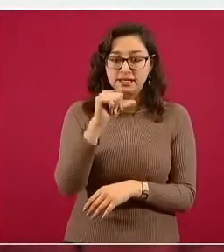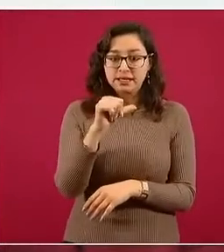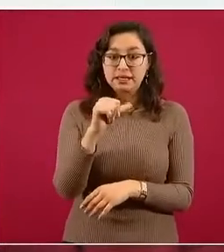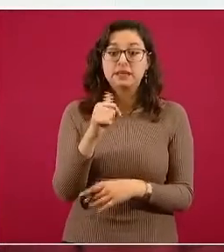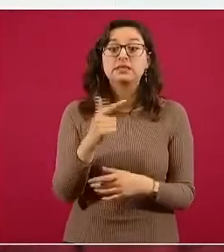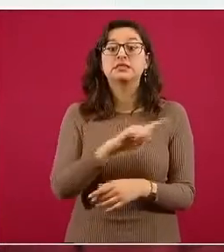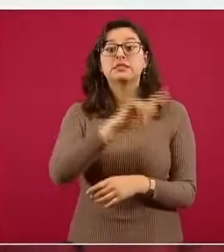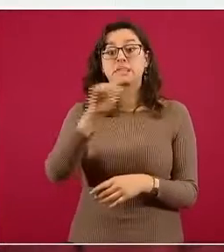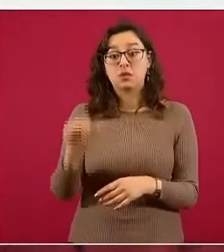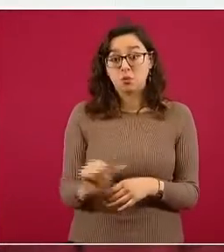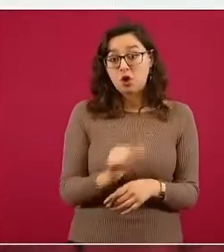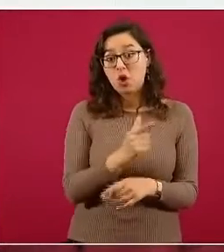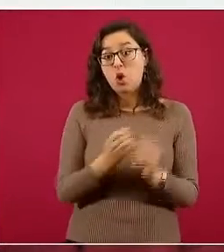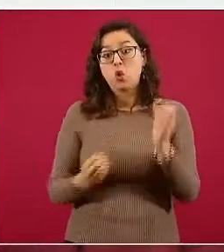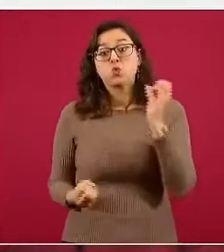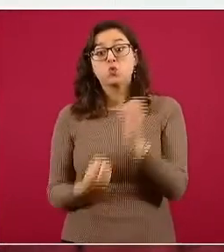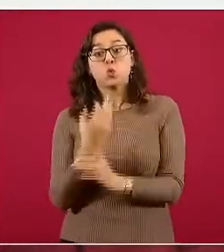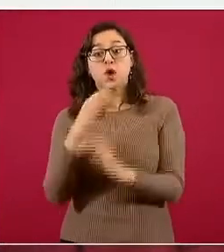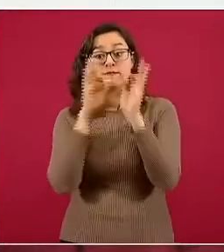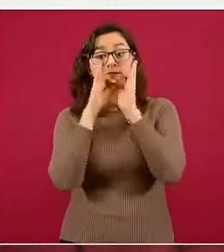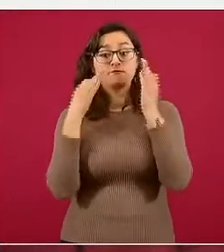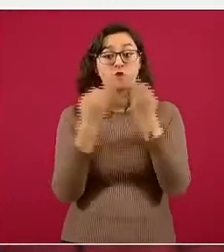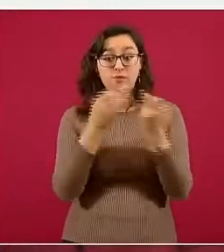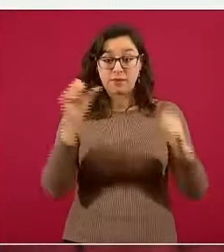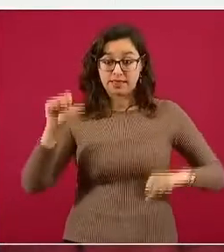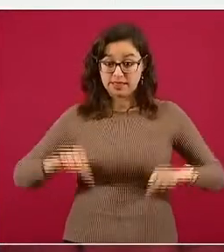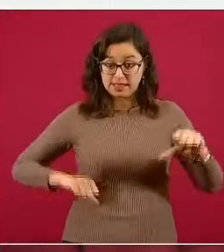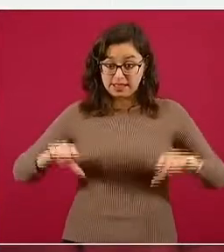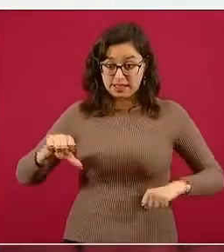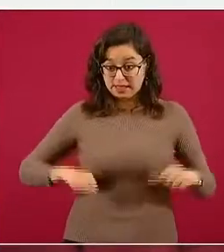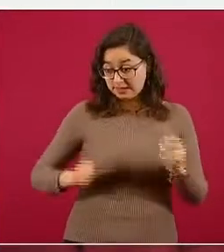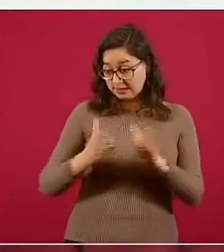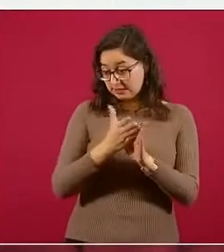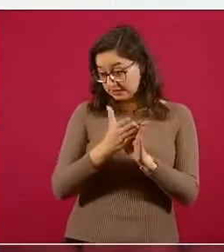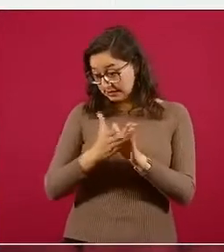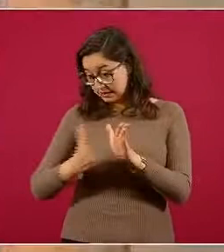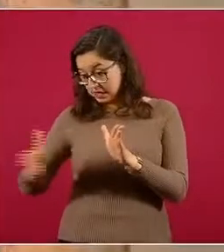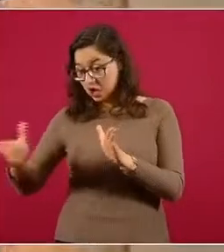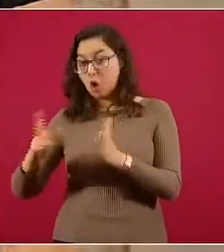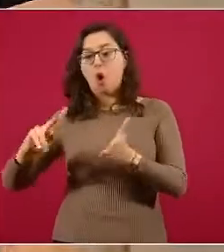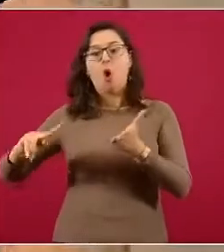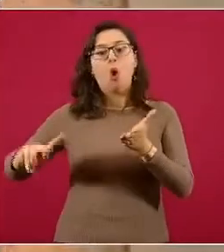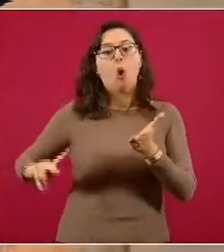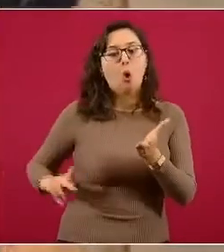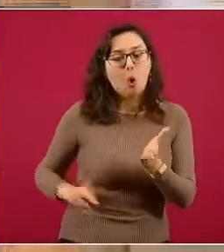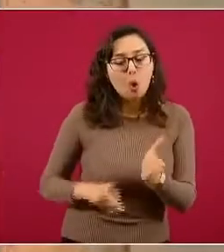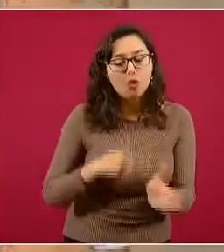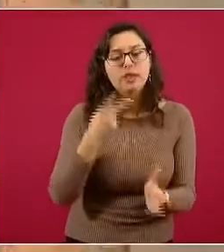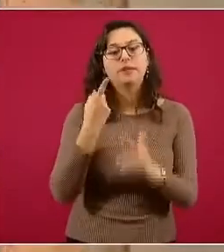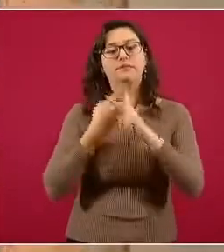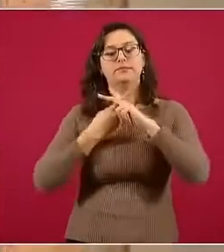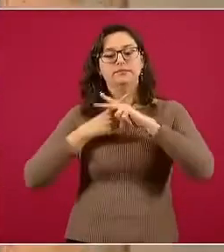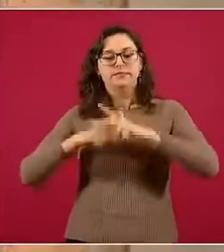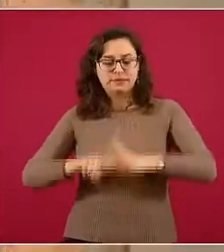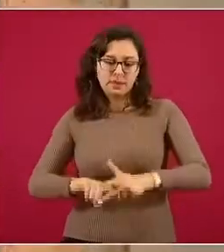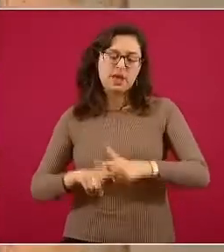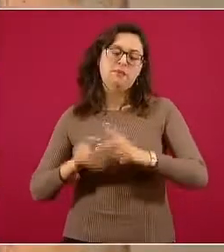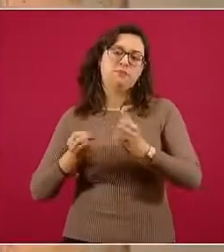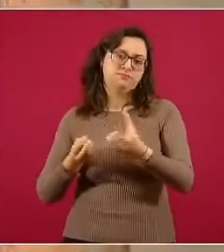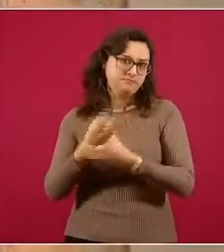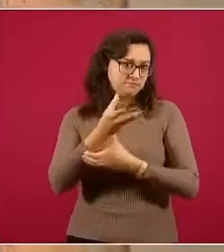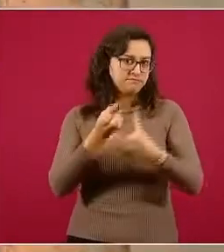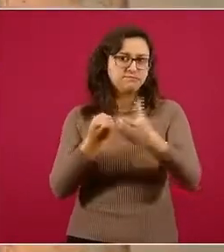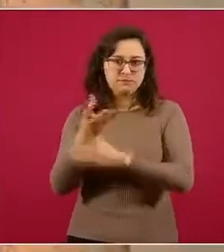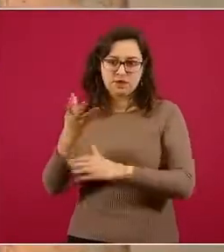nueva normalidad, empieza a haber una recuperación en el sentido de que se va acercando otra vez a los niveles previos a los